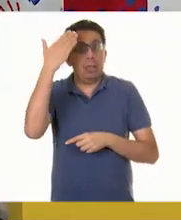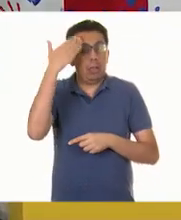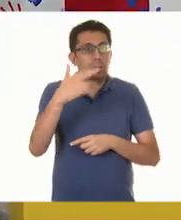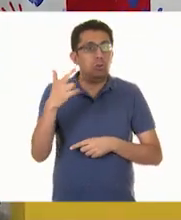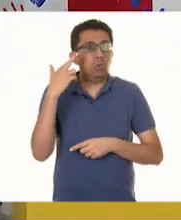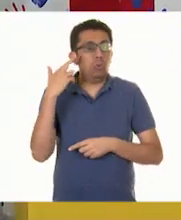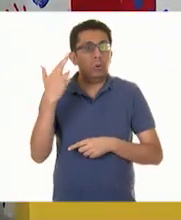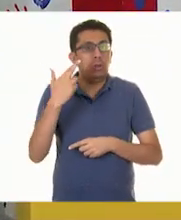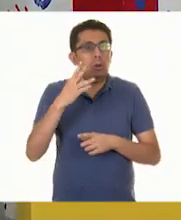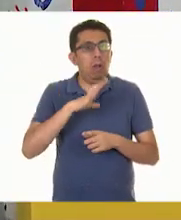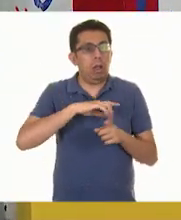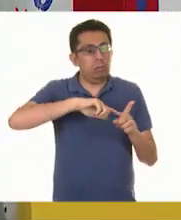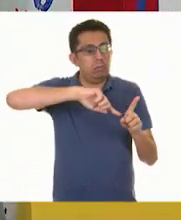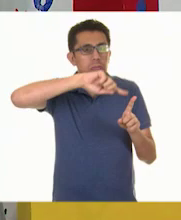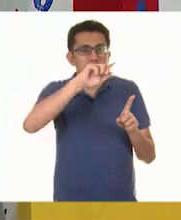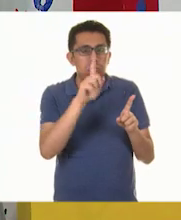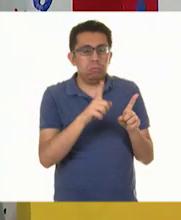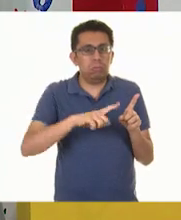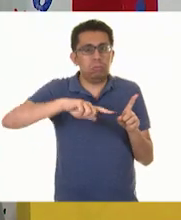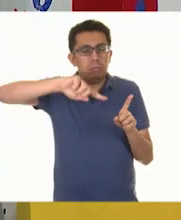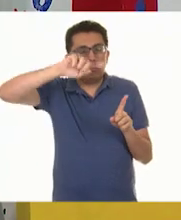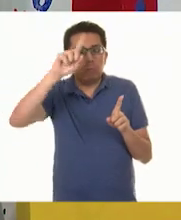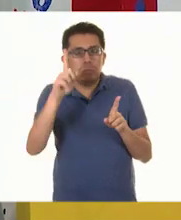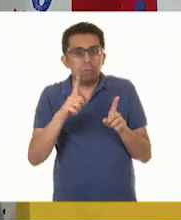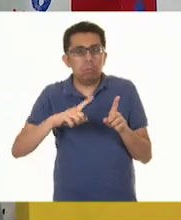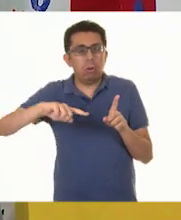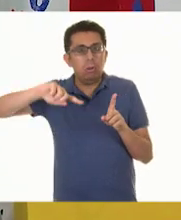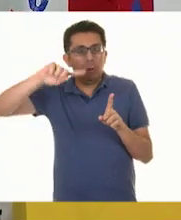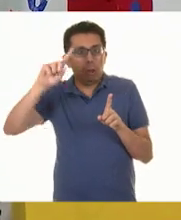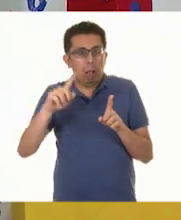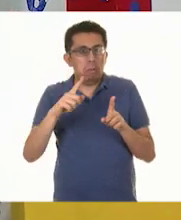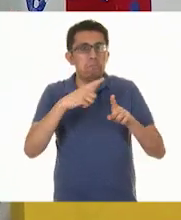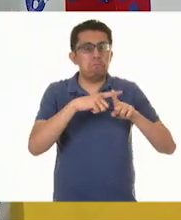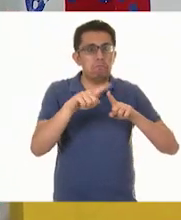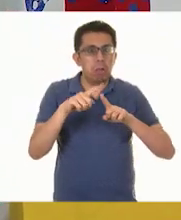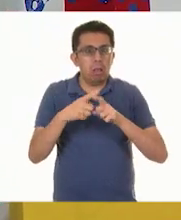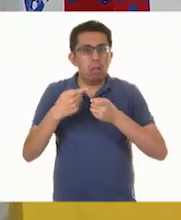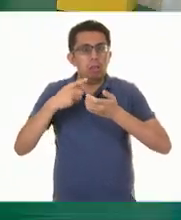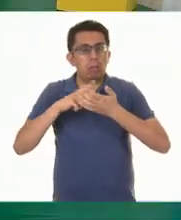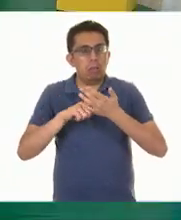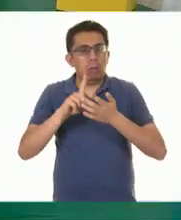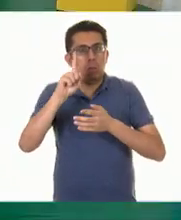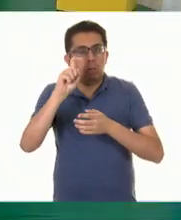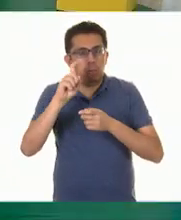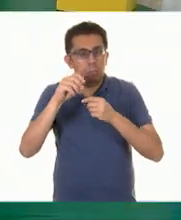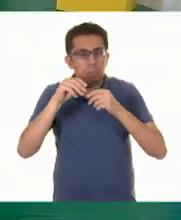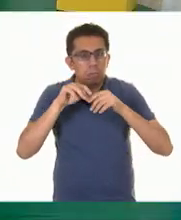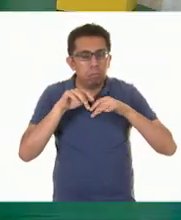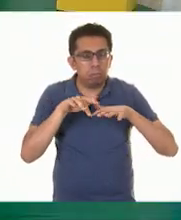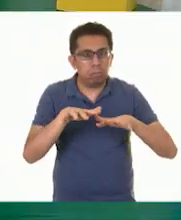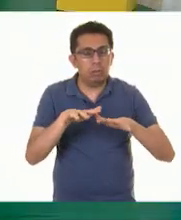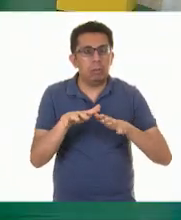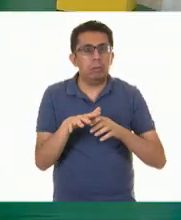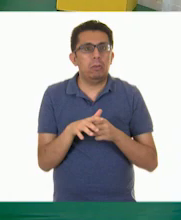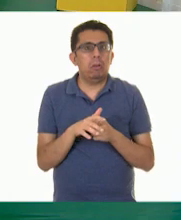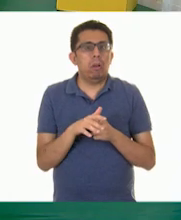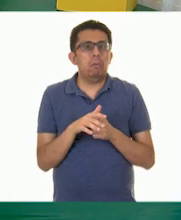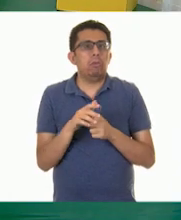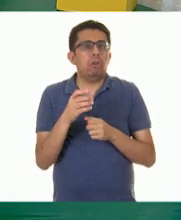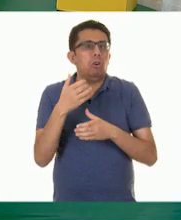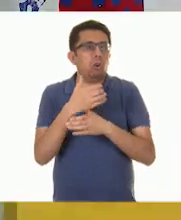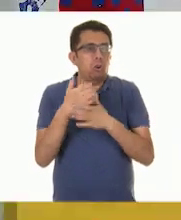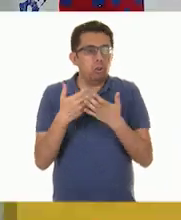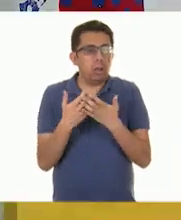de ondas sonoras mediante diferentes medios, como lo podíamos ver en los líquidos cuando hicimos nuestro xilófono, en los